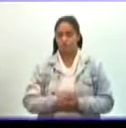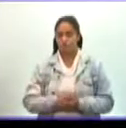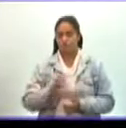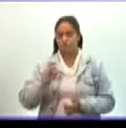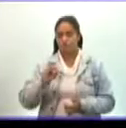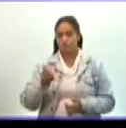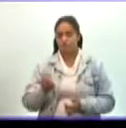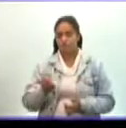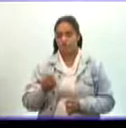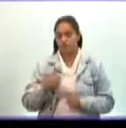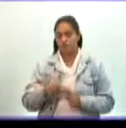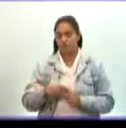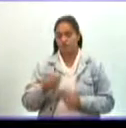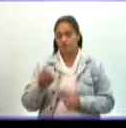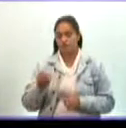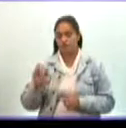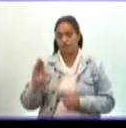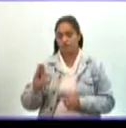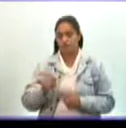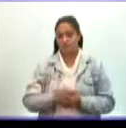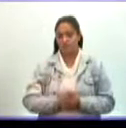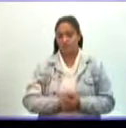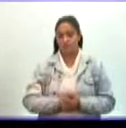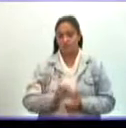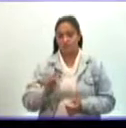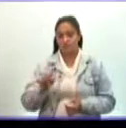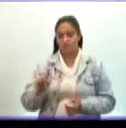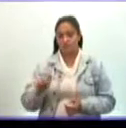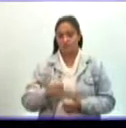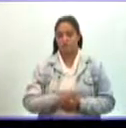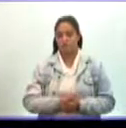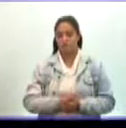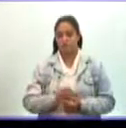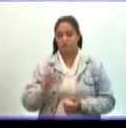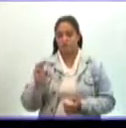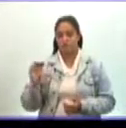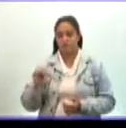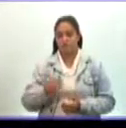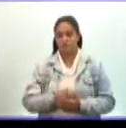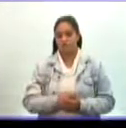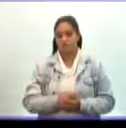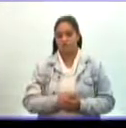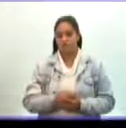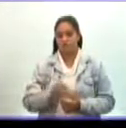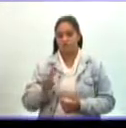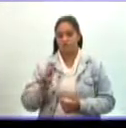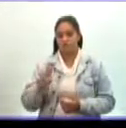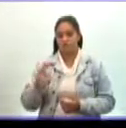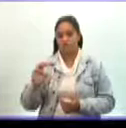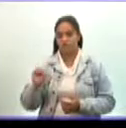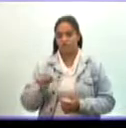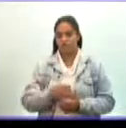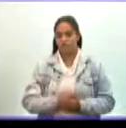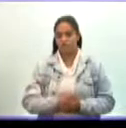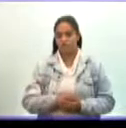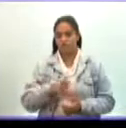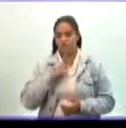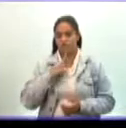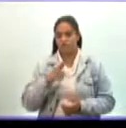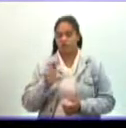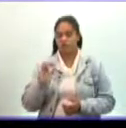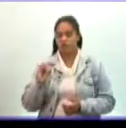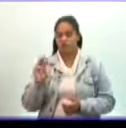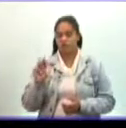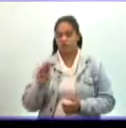AB, 3 centímetros y 12 centímetros, y obtenemos la longitud del segmento OB,